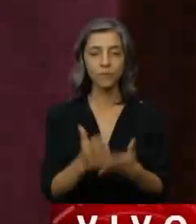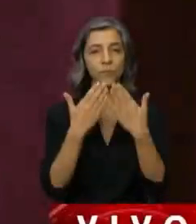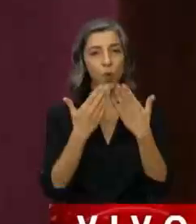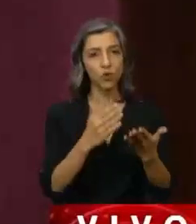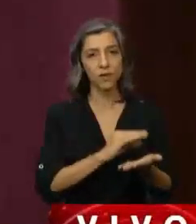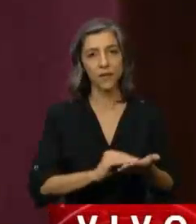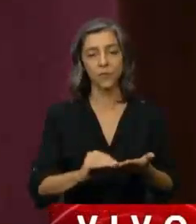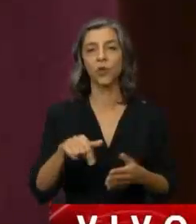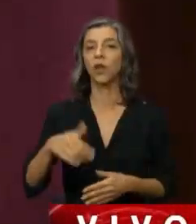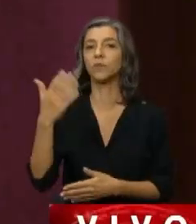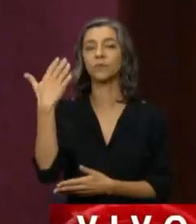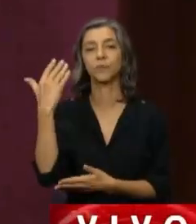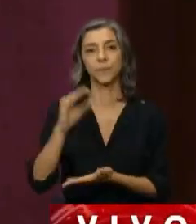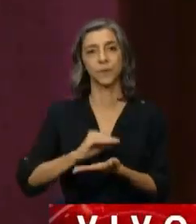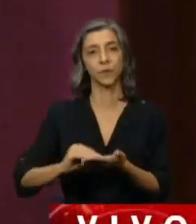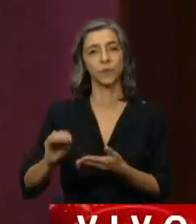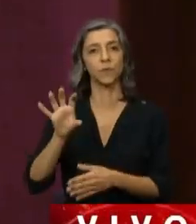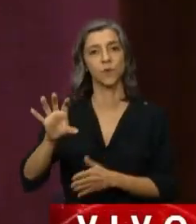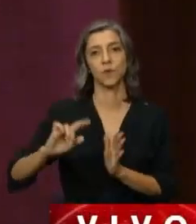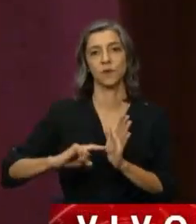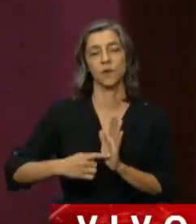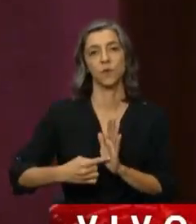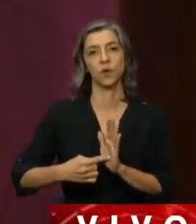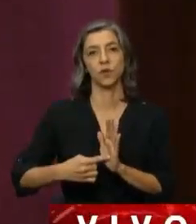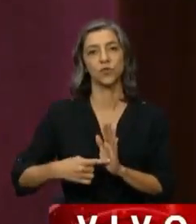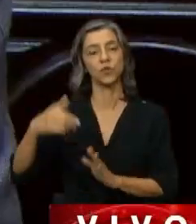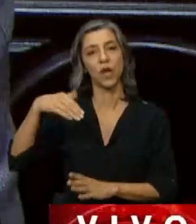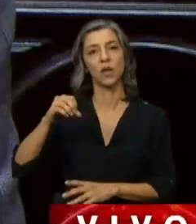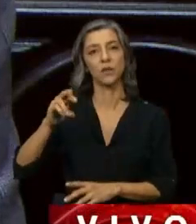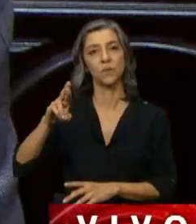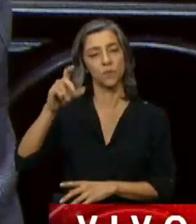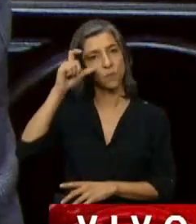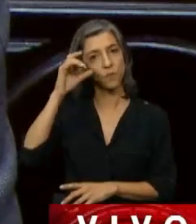Continúa en uso de la palabra el diputado por la provincia de Buenos Aires, Leopoldo Moró.